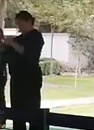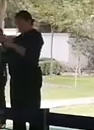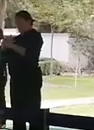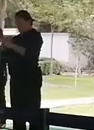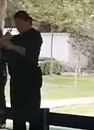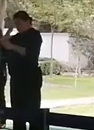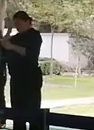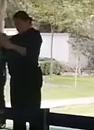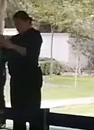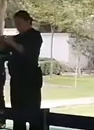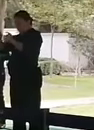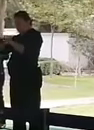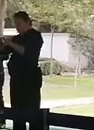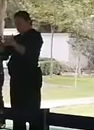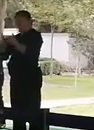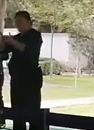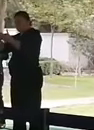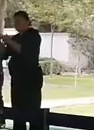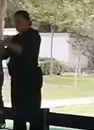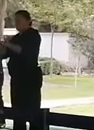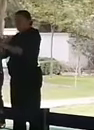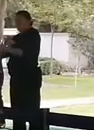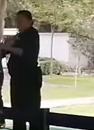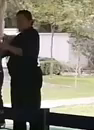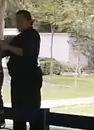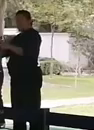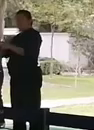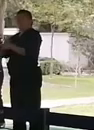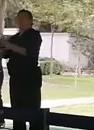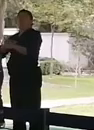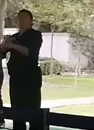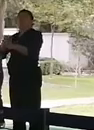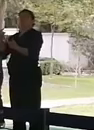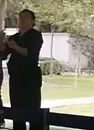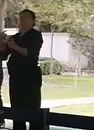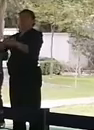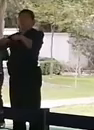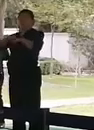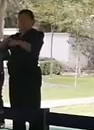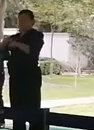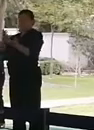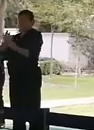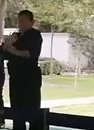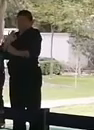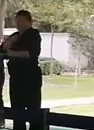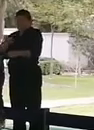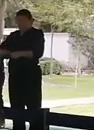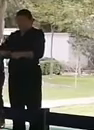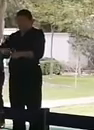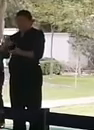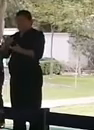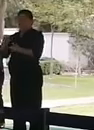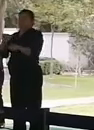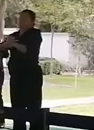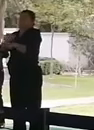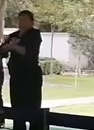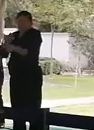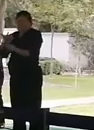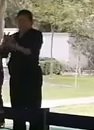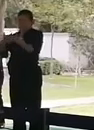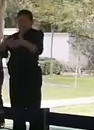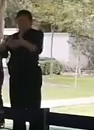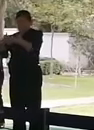economía y su comportamiento, ¿qué empresas usted cree que tendrían interés de Estados Unidos y de qué industrias, por ejemplo, automotriz? Y